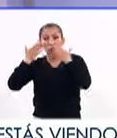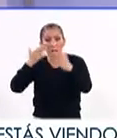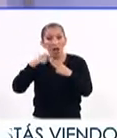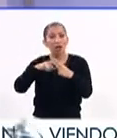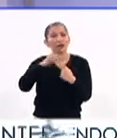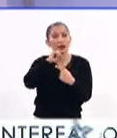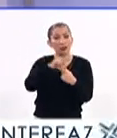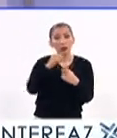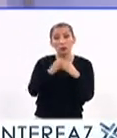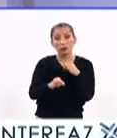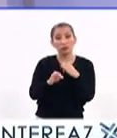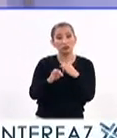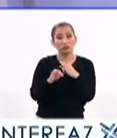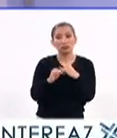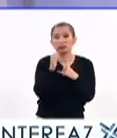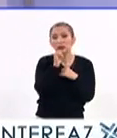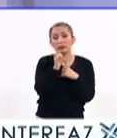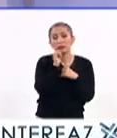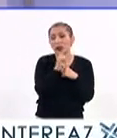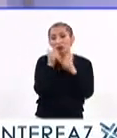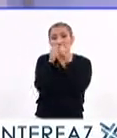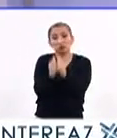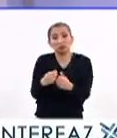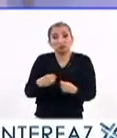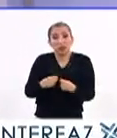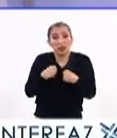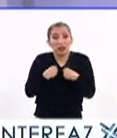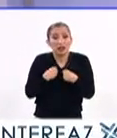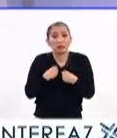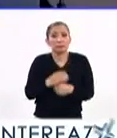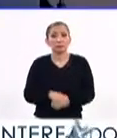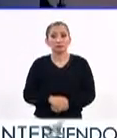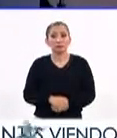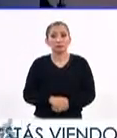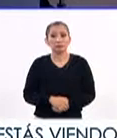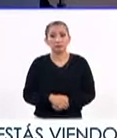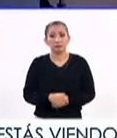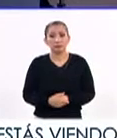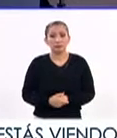estudiar y al final también luego se quedan residiendo allá, ejerciendo allá y todo.